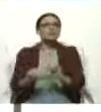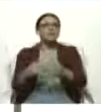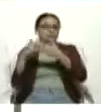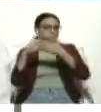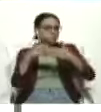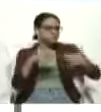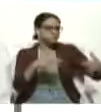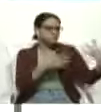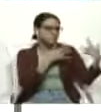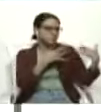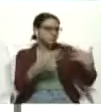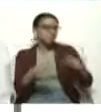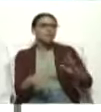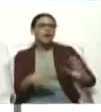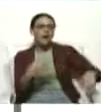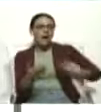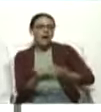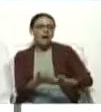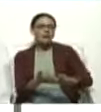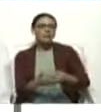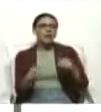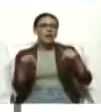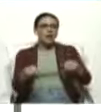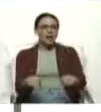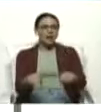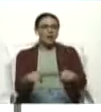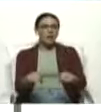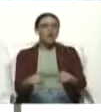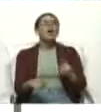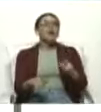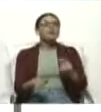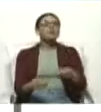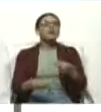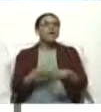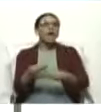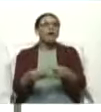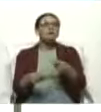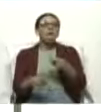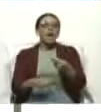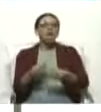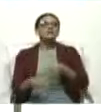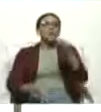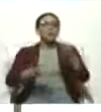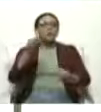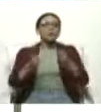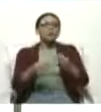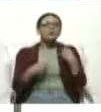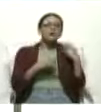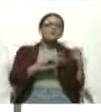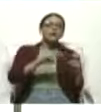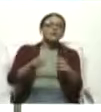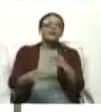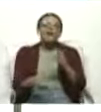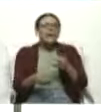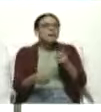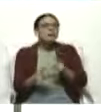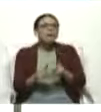ha hecho posible hacer justicia en relación a aquellos casos muy delicados,